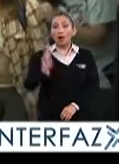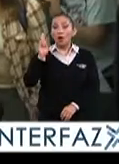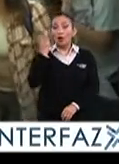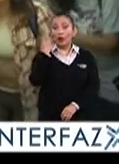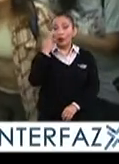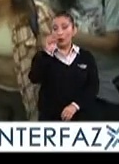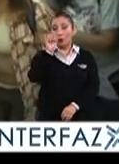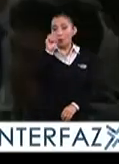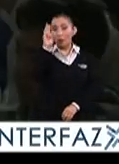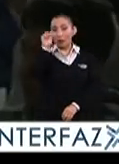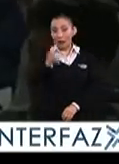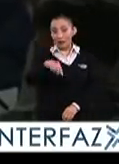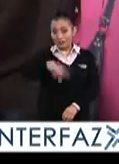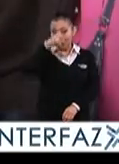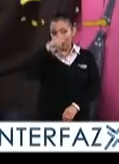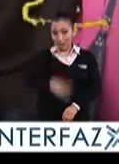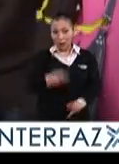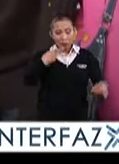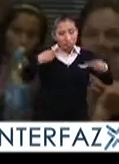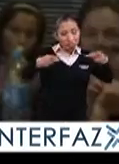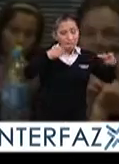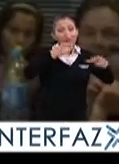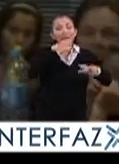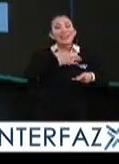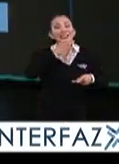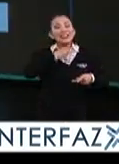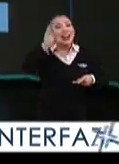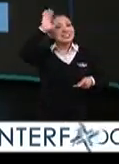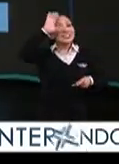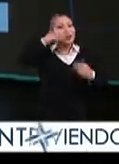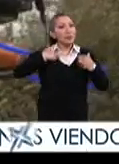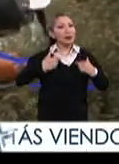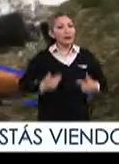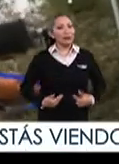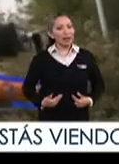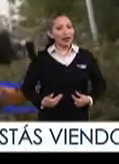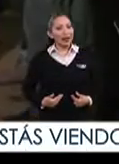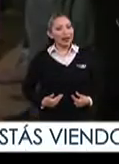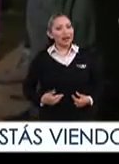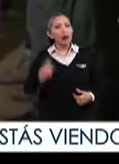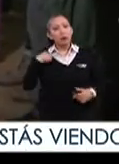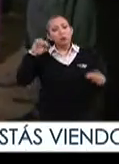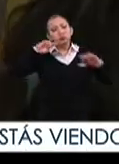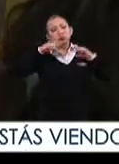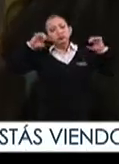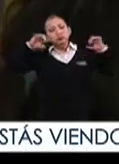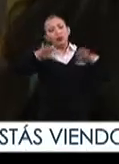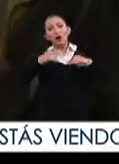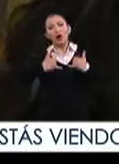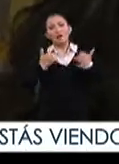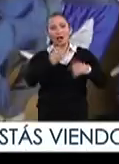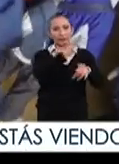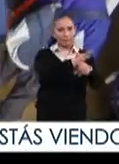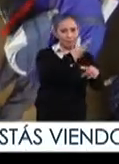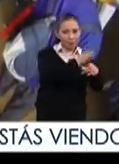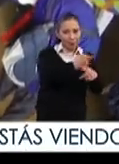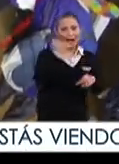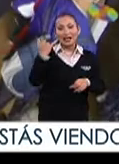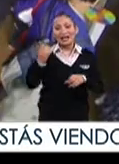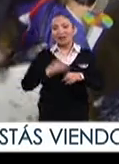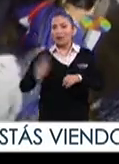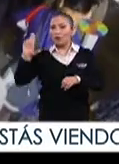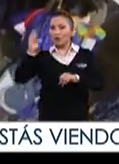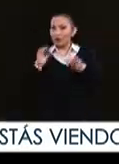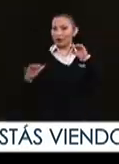Universidad Nacional Autónoma de México organiza la Fiesta de las Ciencias y las Humanidades, un encuentro para jóvenes de bachillerato y